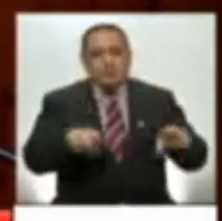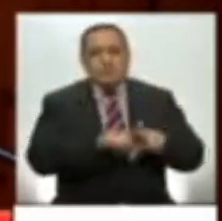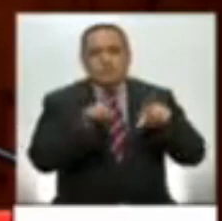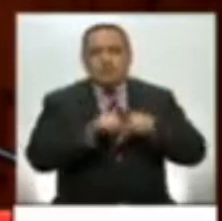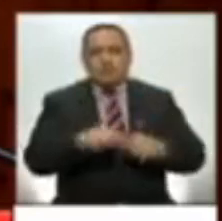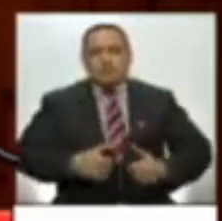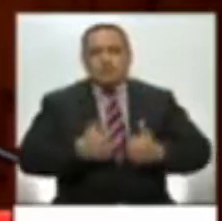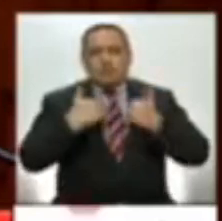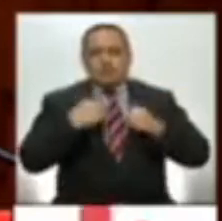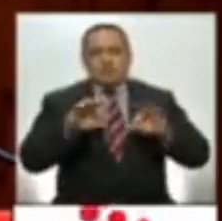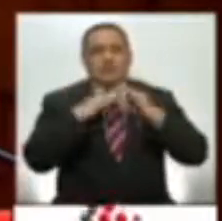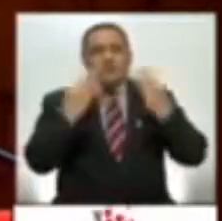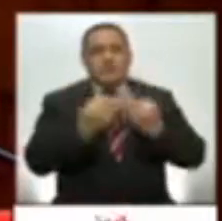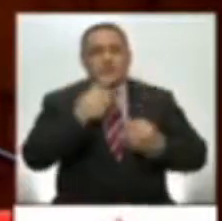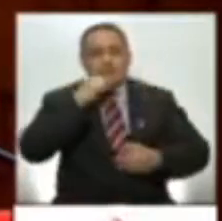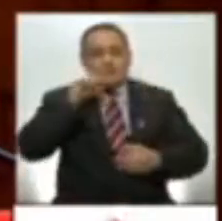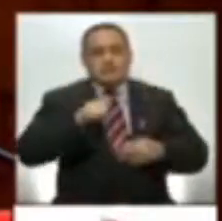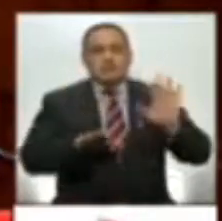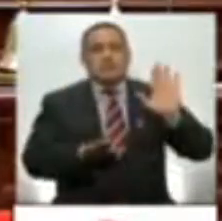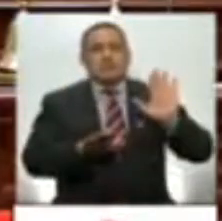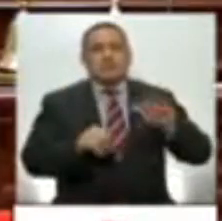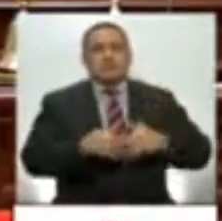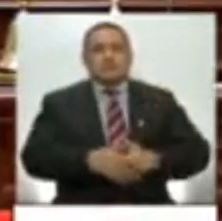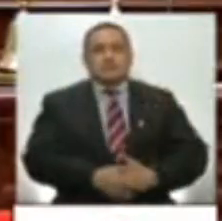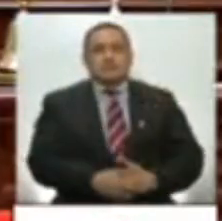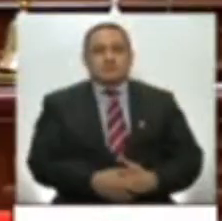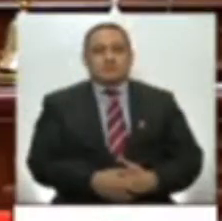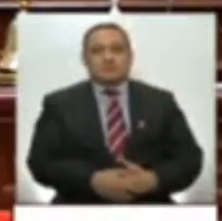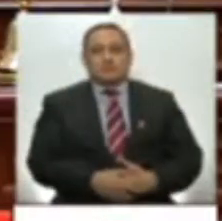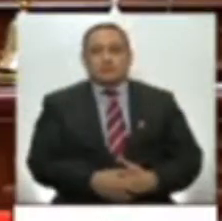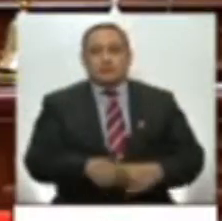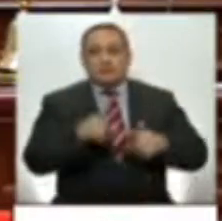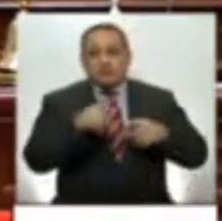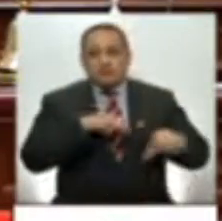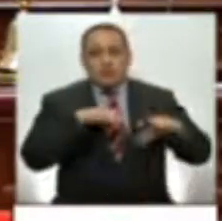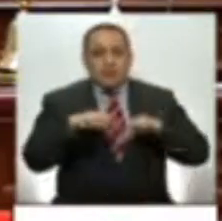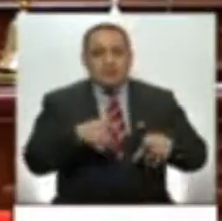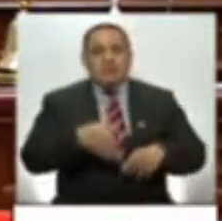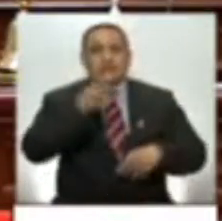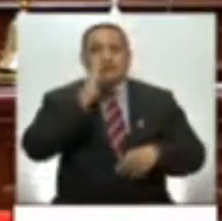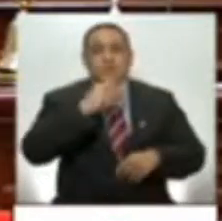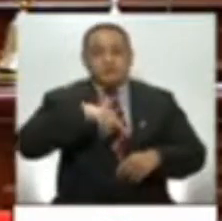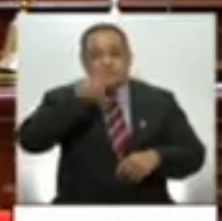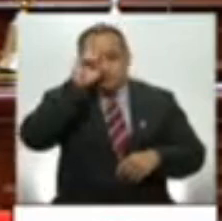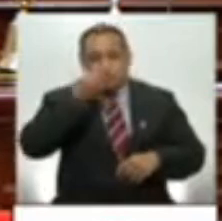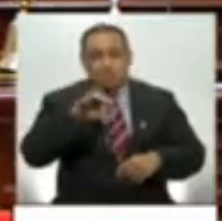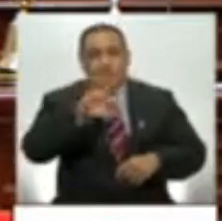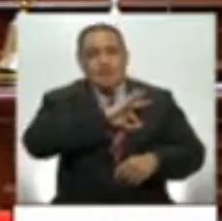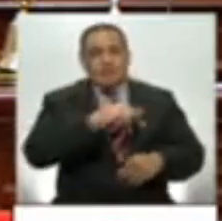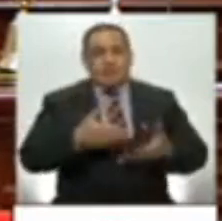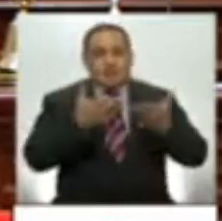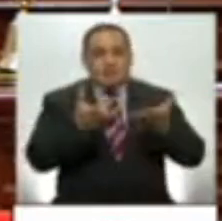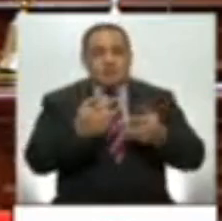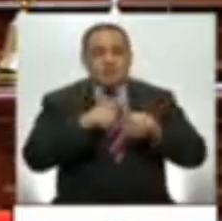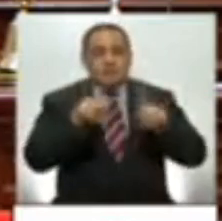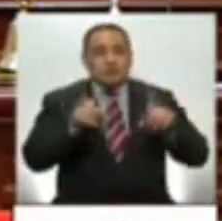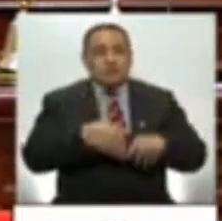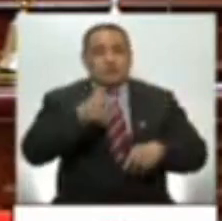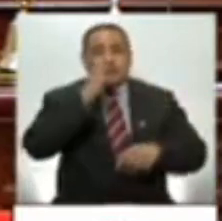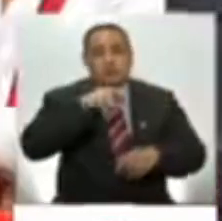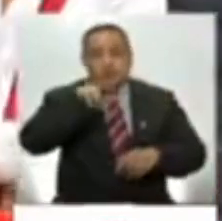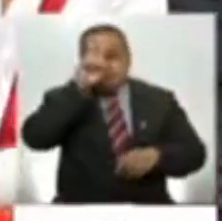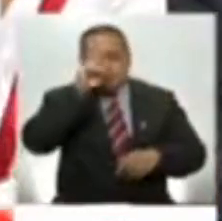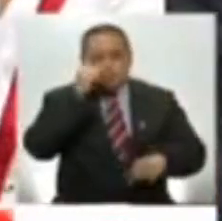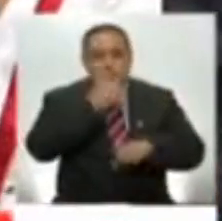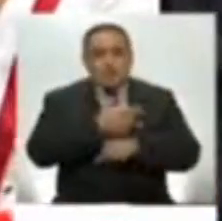por la vida y la familia, sí prometo. Si así lo hace, que Dios y la patria la premien, si no, que él y